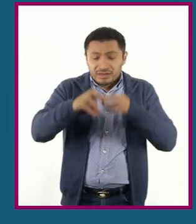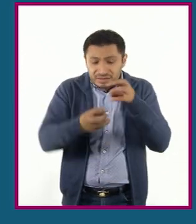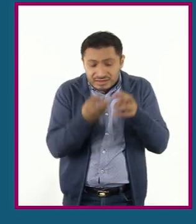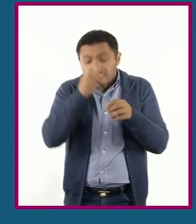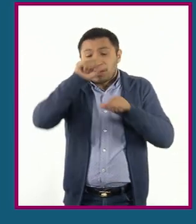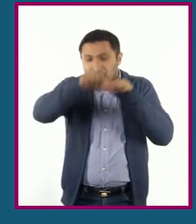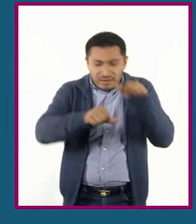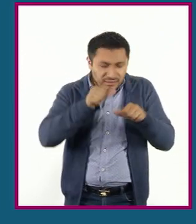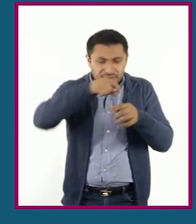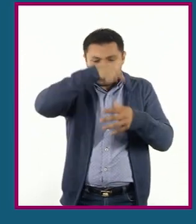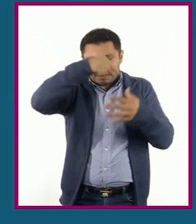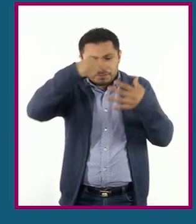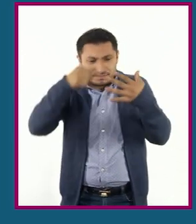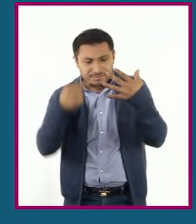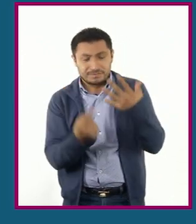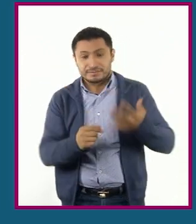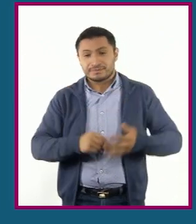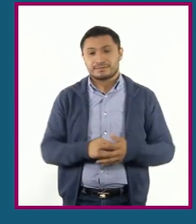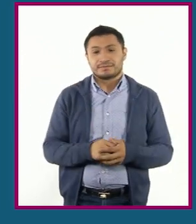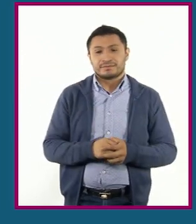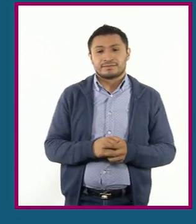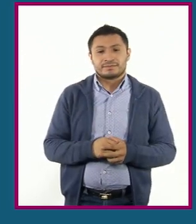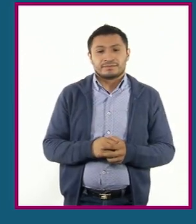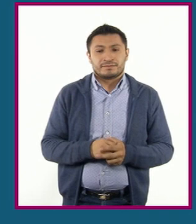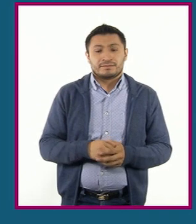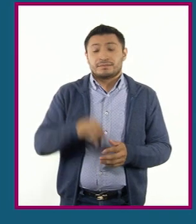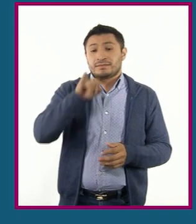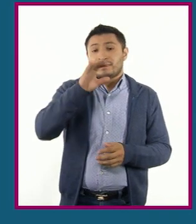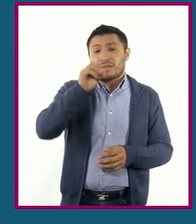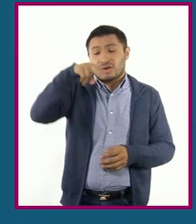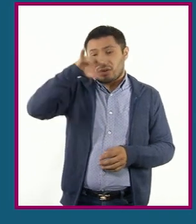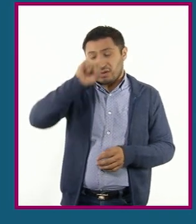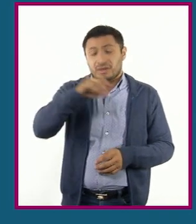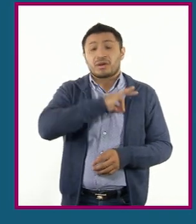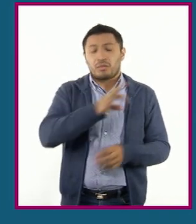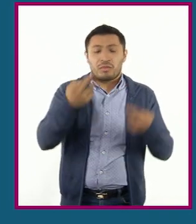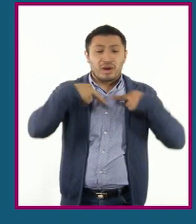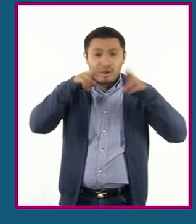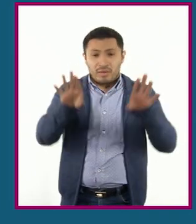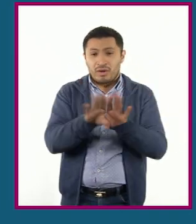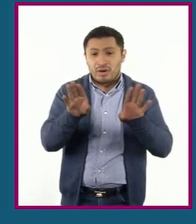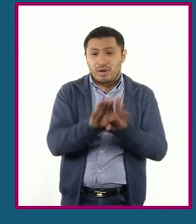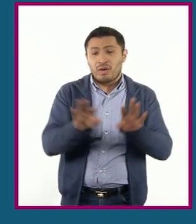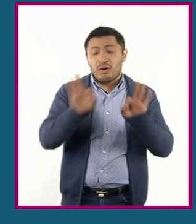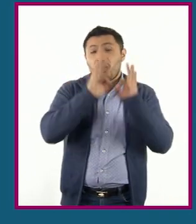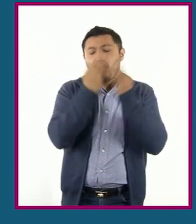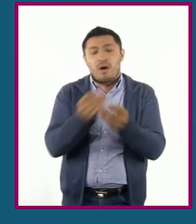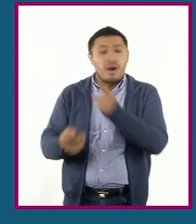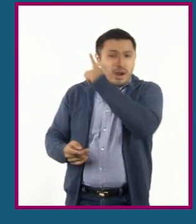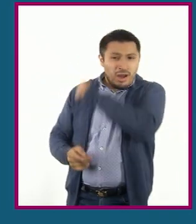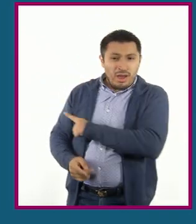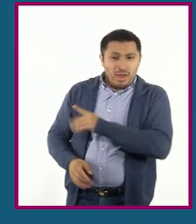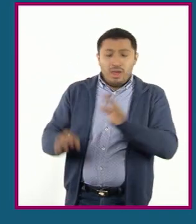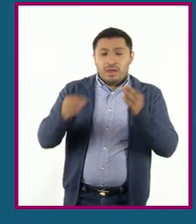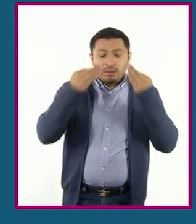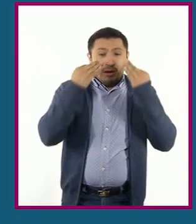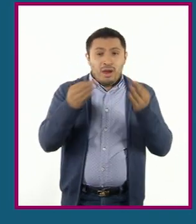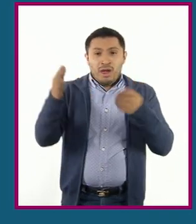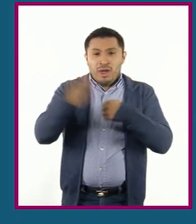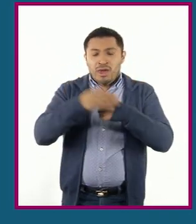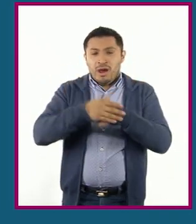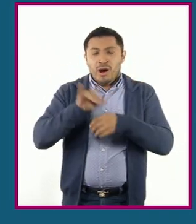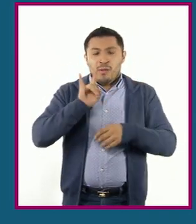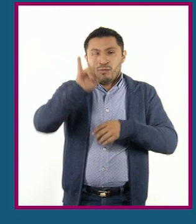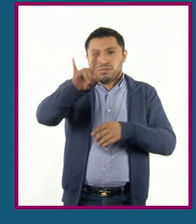iónicas cristalinas de los compuestos. Los iones también se pueden representar con modelos. Observen el siguiente cuadro donde